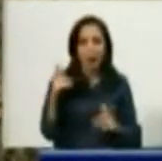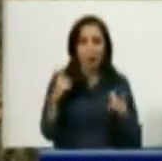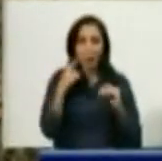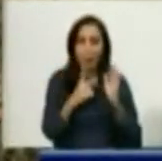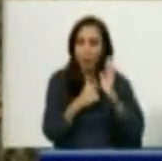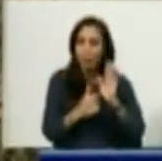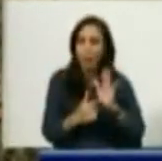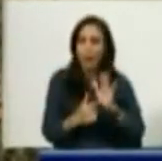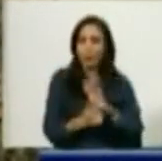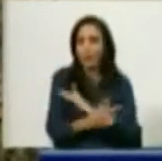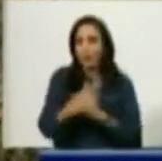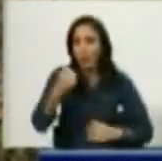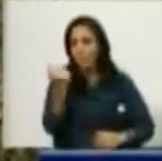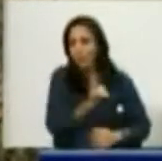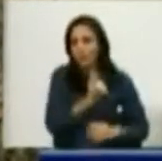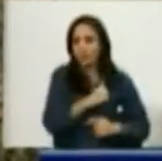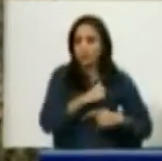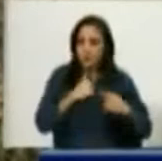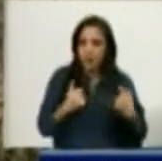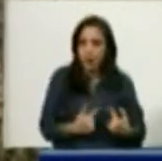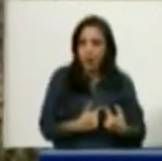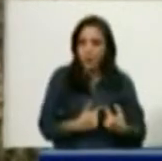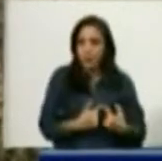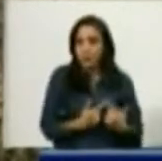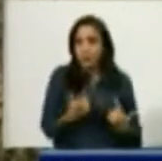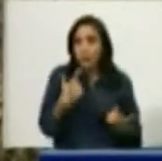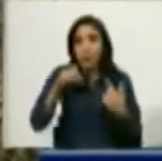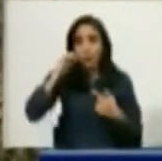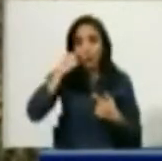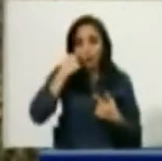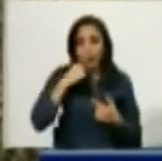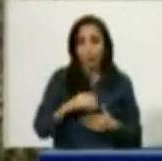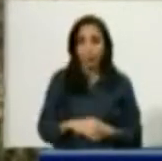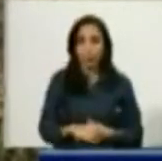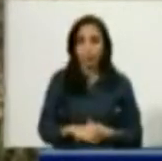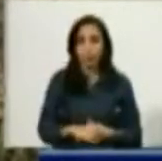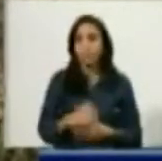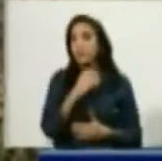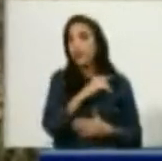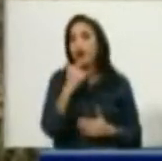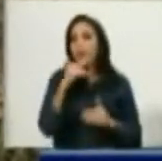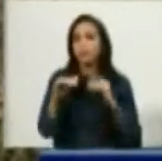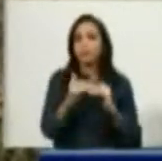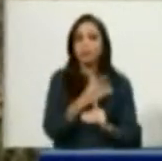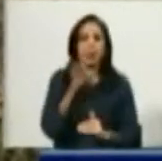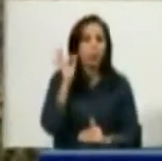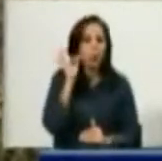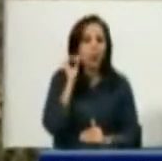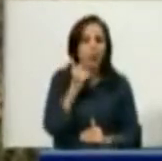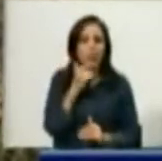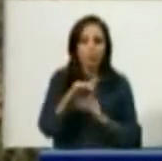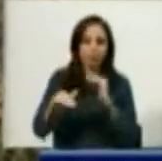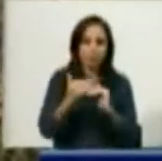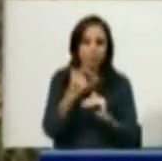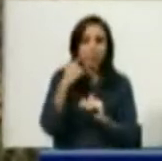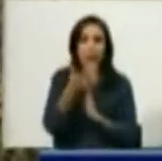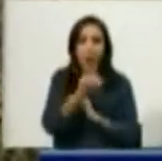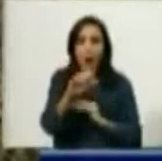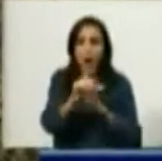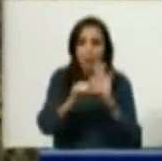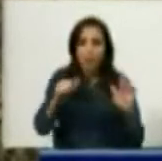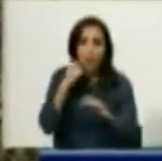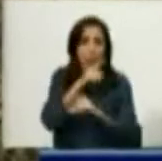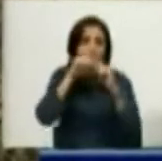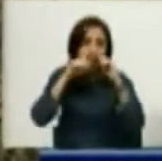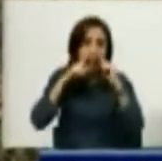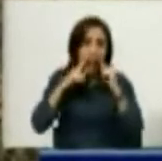que no debe dar en el alma todito Carola me escribe te mandé un un artículo que está